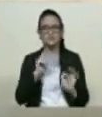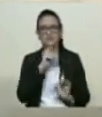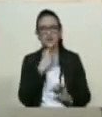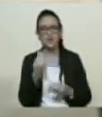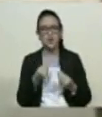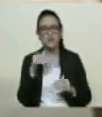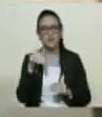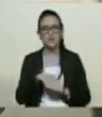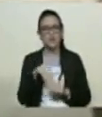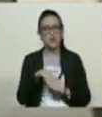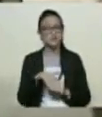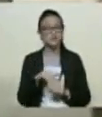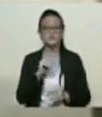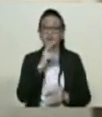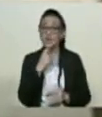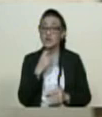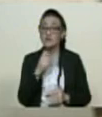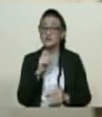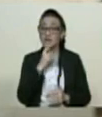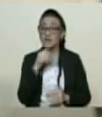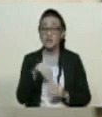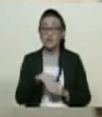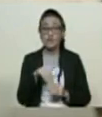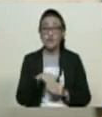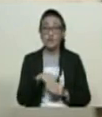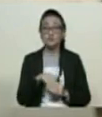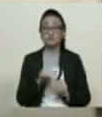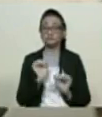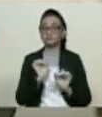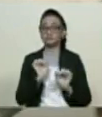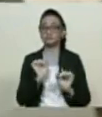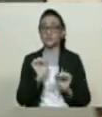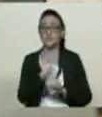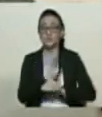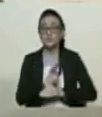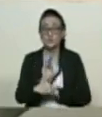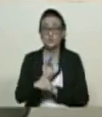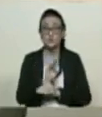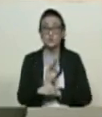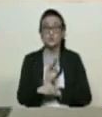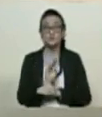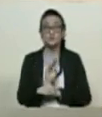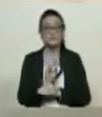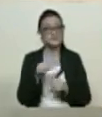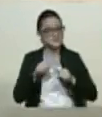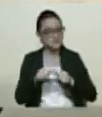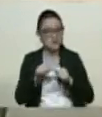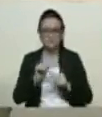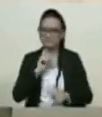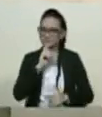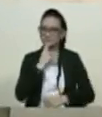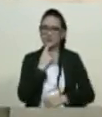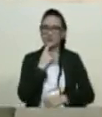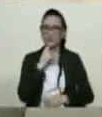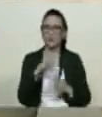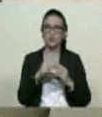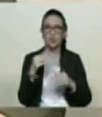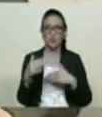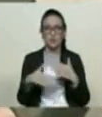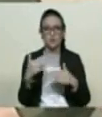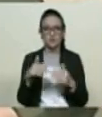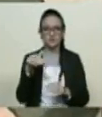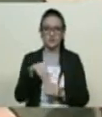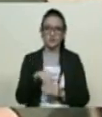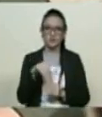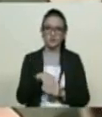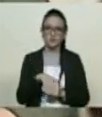del voto está blindado. Fue un tema, ya no es un tema hoy día, porque se ha mantenido en todos los procesos